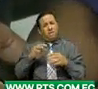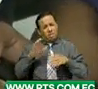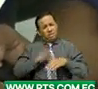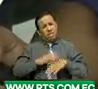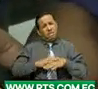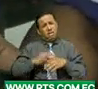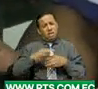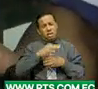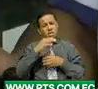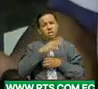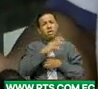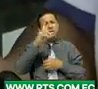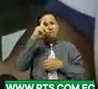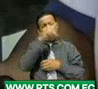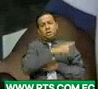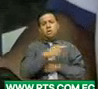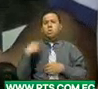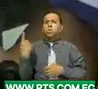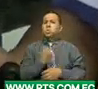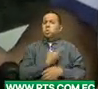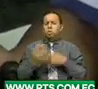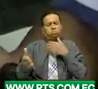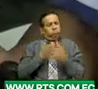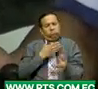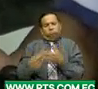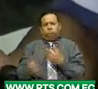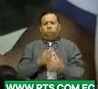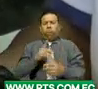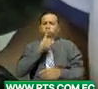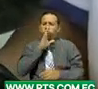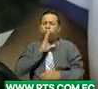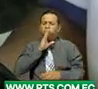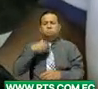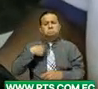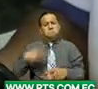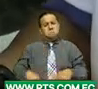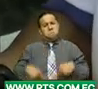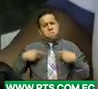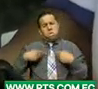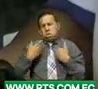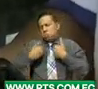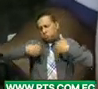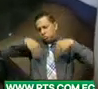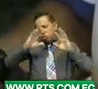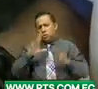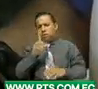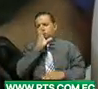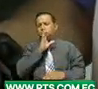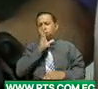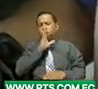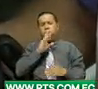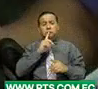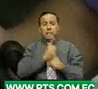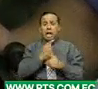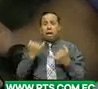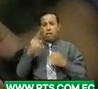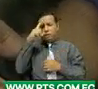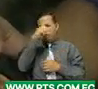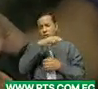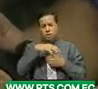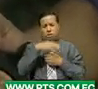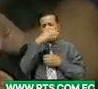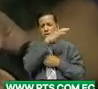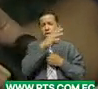sea la cuarta de nuestras vidas nos tendremos que ir a luchar y andando más cada parte añadiendo cómo está toda pero